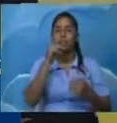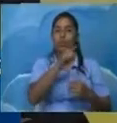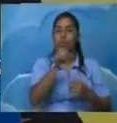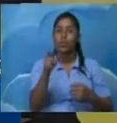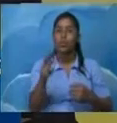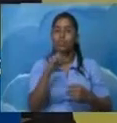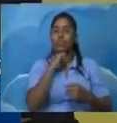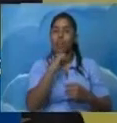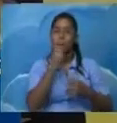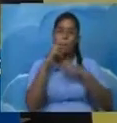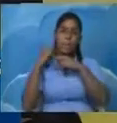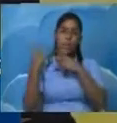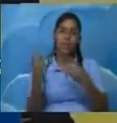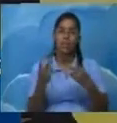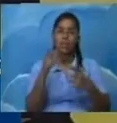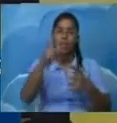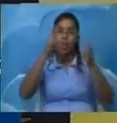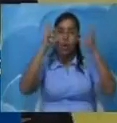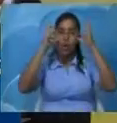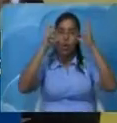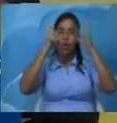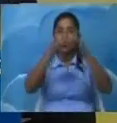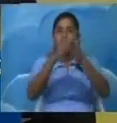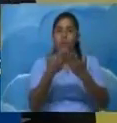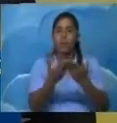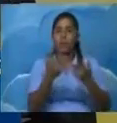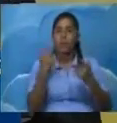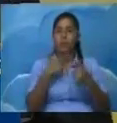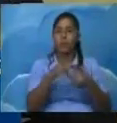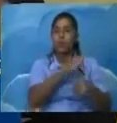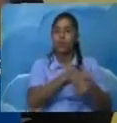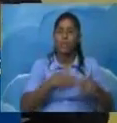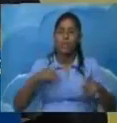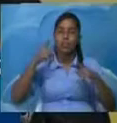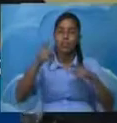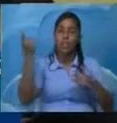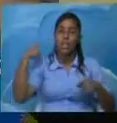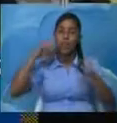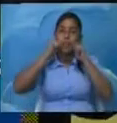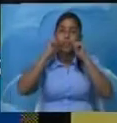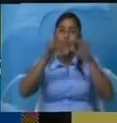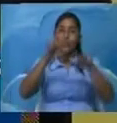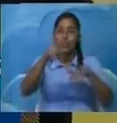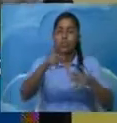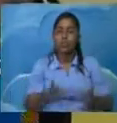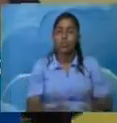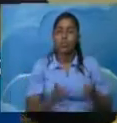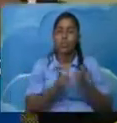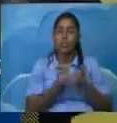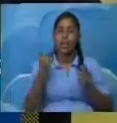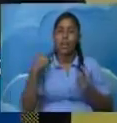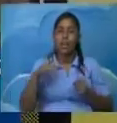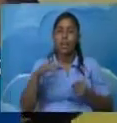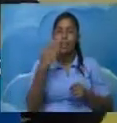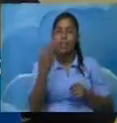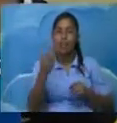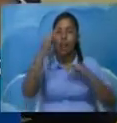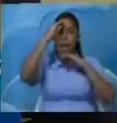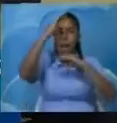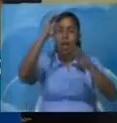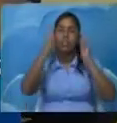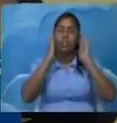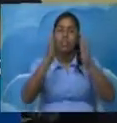es bienaventurado que oye la palabra. Pero ¿quiere usted tener bendición en su vida? Hay que atender